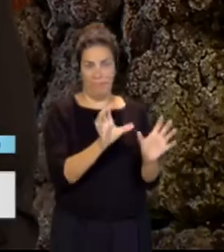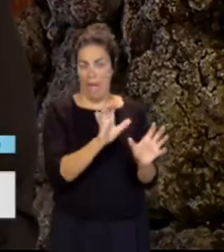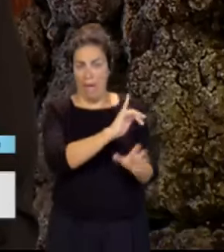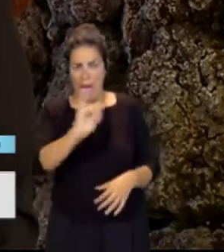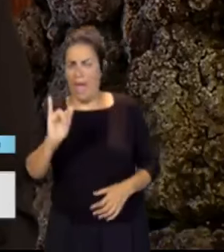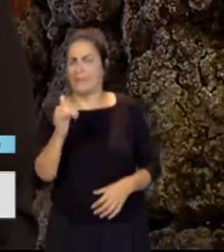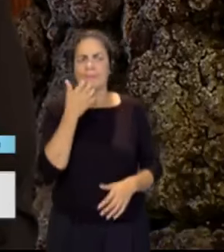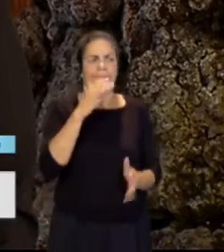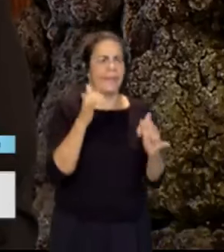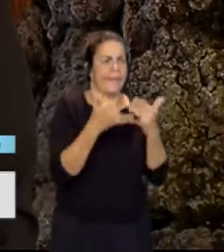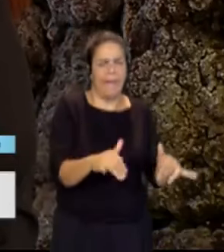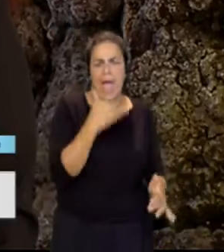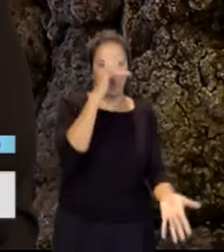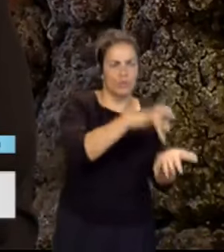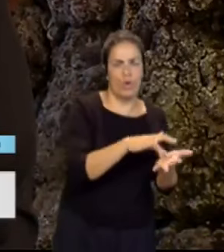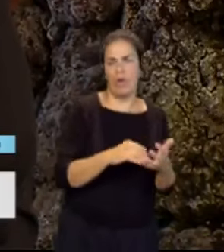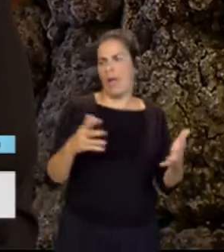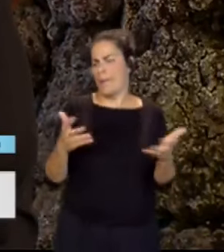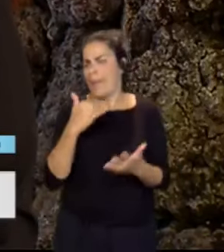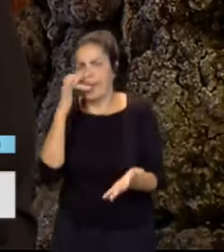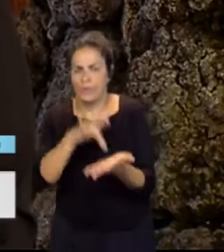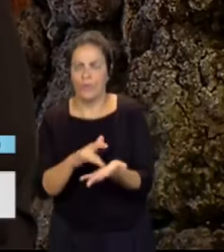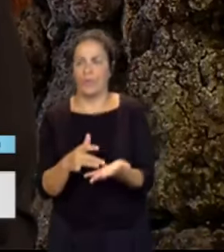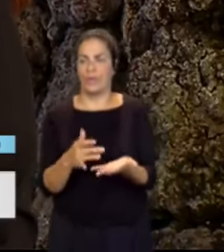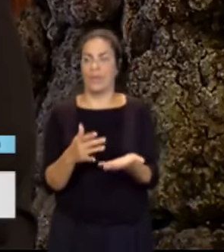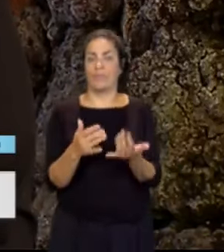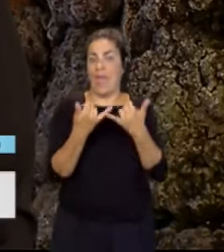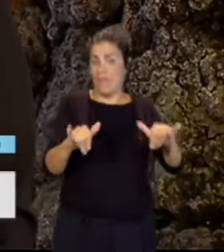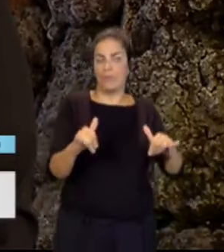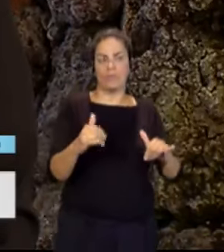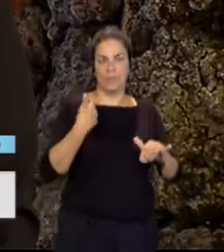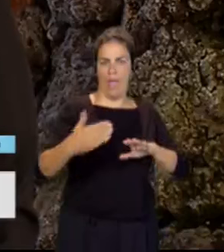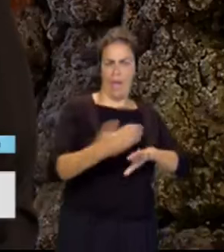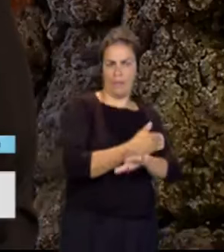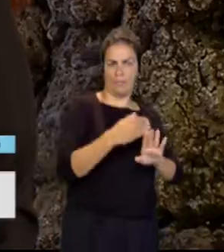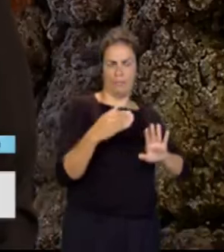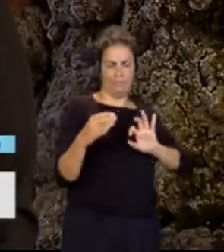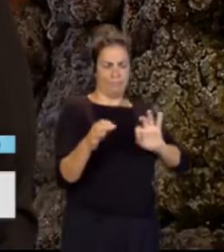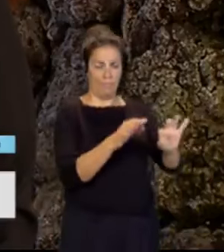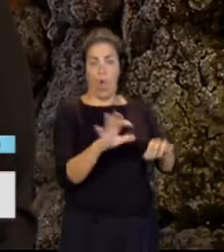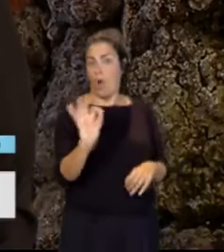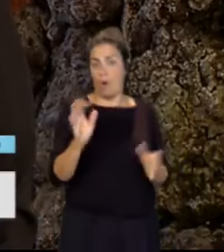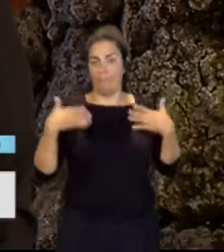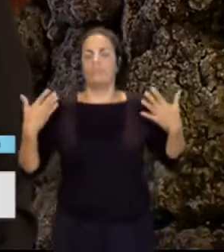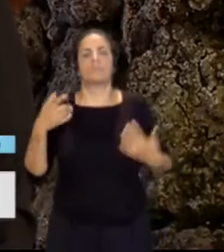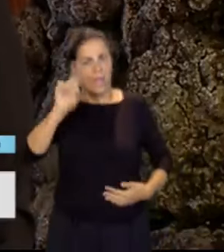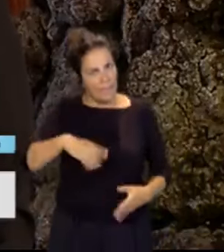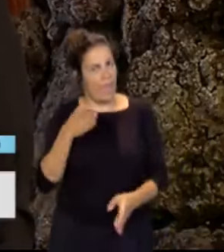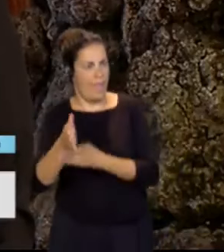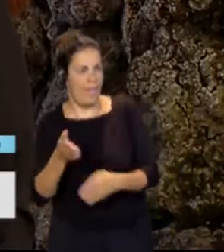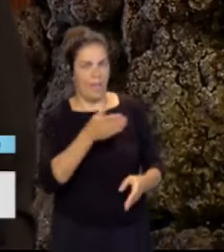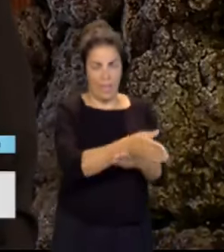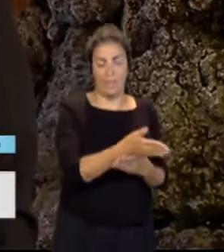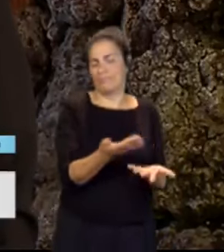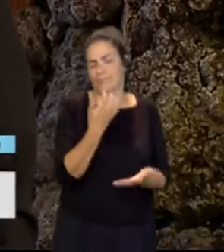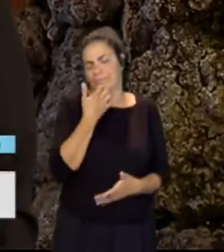acontecimiento cuando eh eventos como dices que ya están programados y los que no eh Por desgracia también por